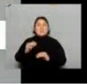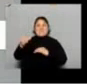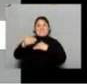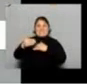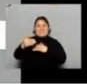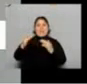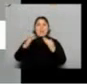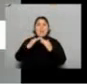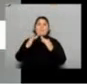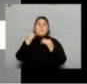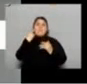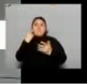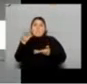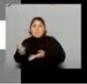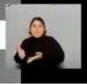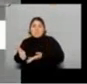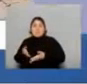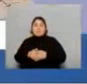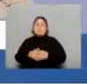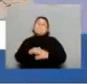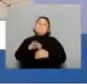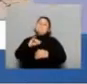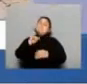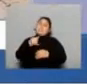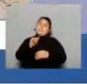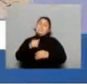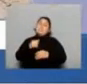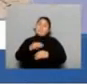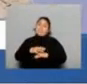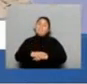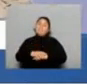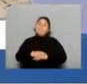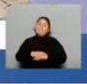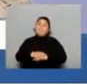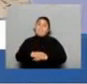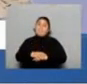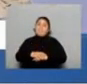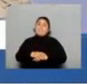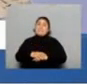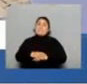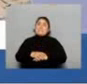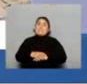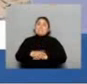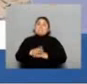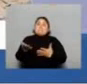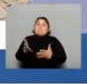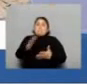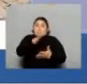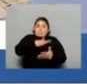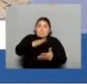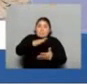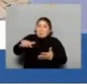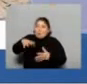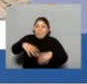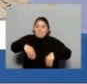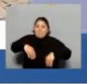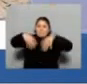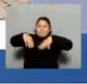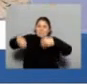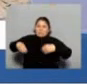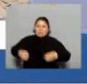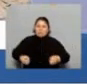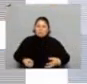Laura. Sí, así es. Hay varios combustibles de pasto cubano que